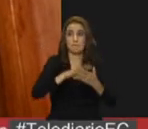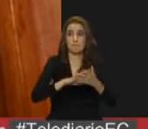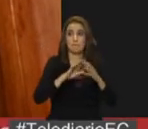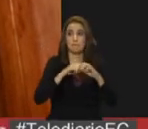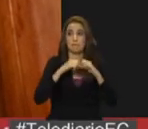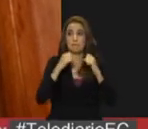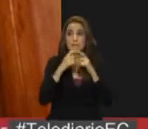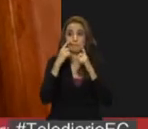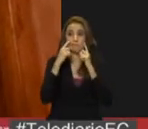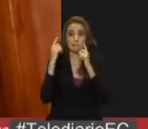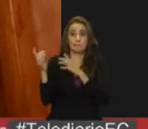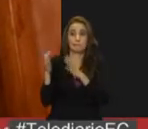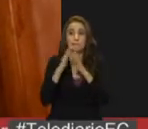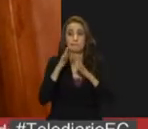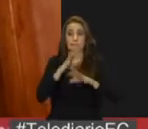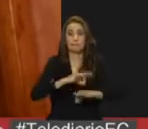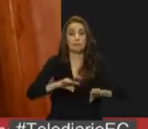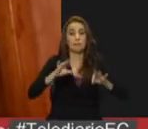sociedad.